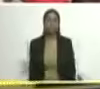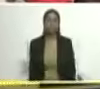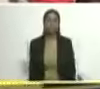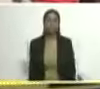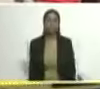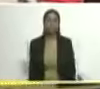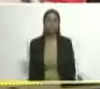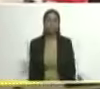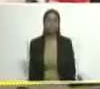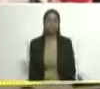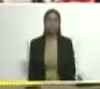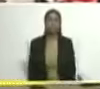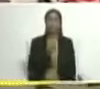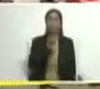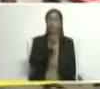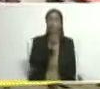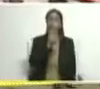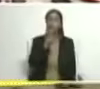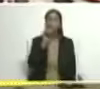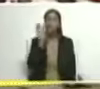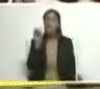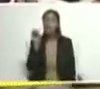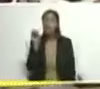...200 años...